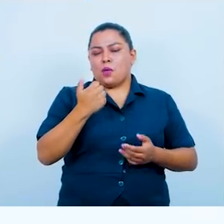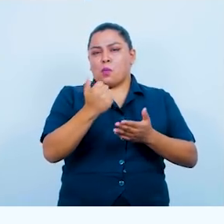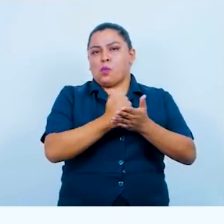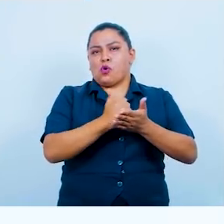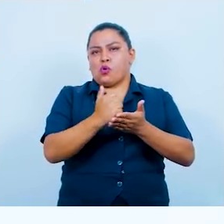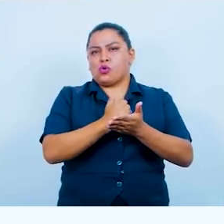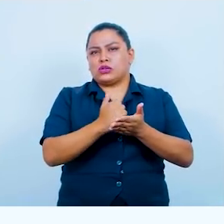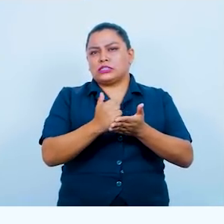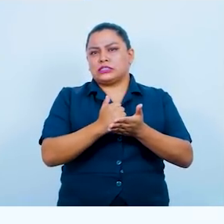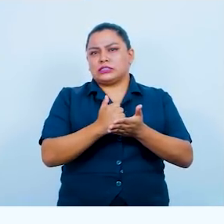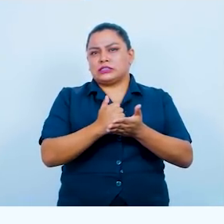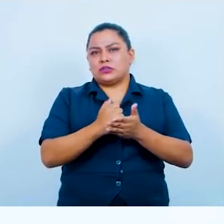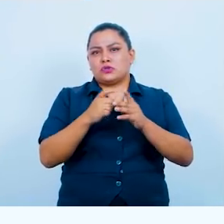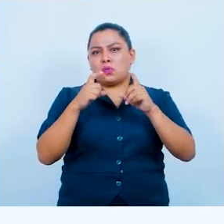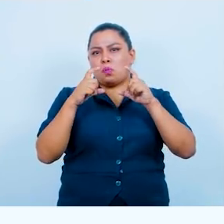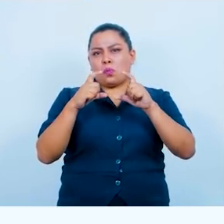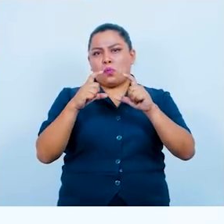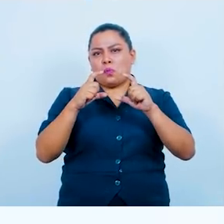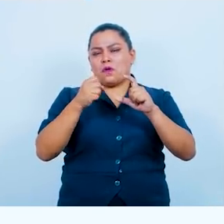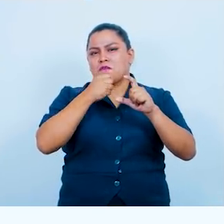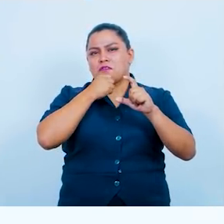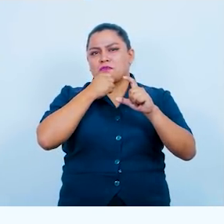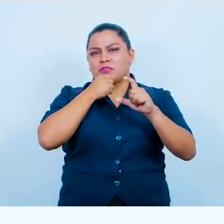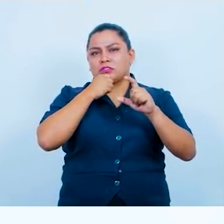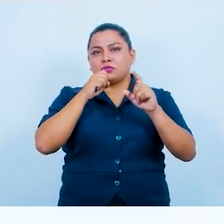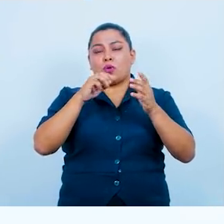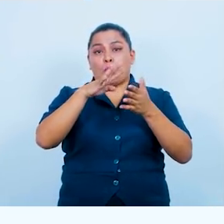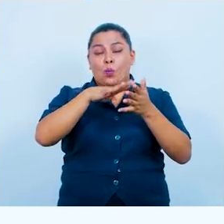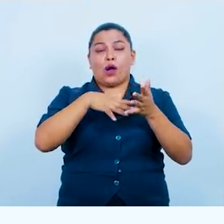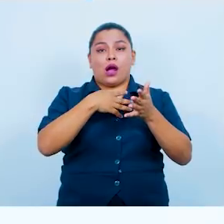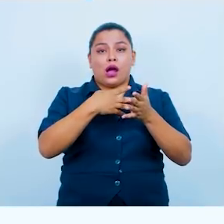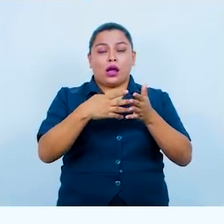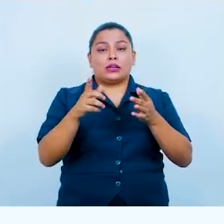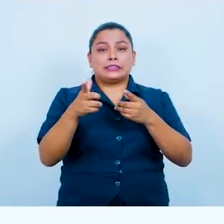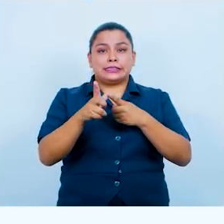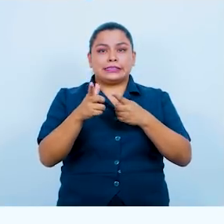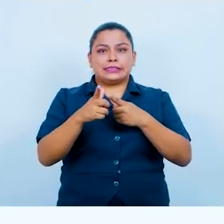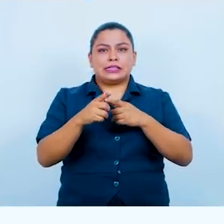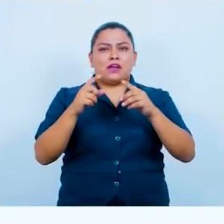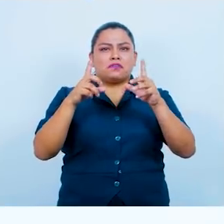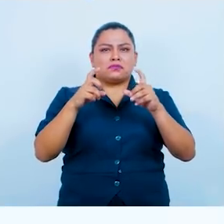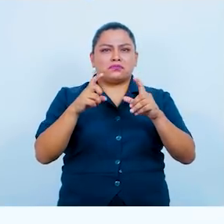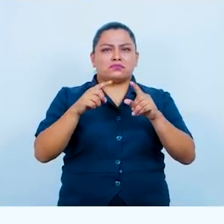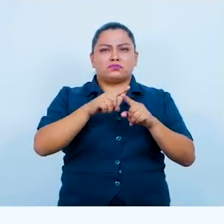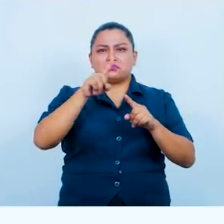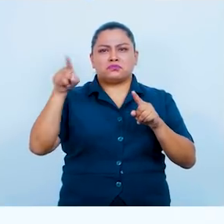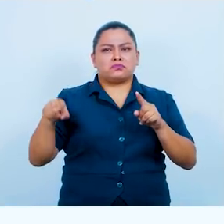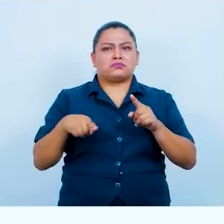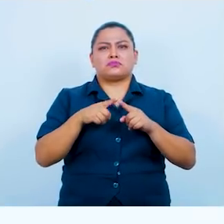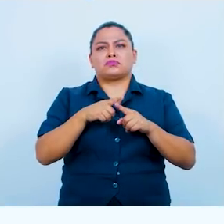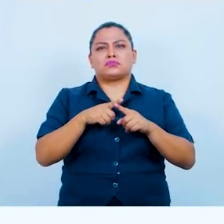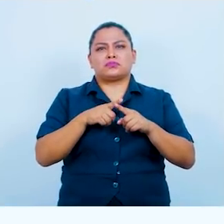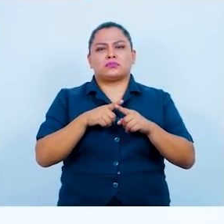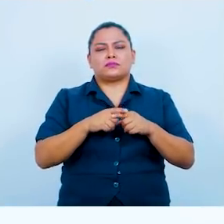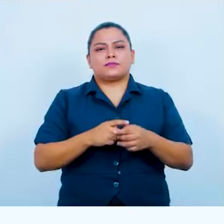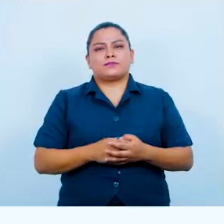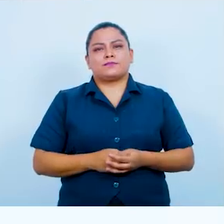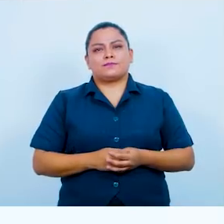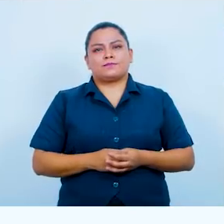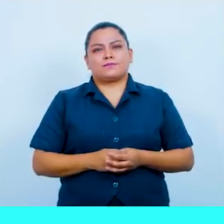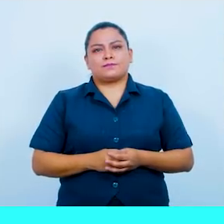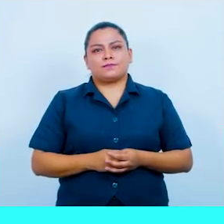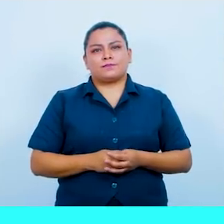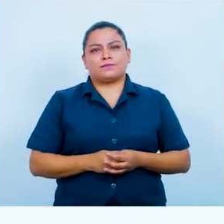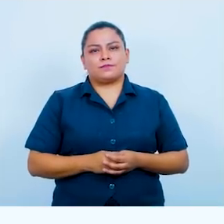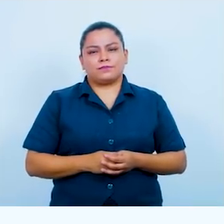borrador, notas adhesivas, cuadros de texto, imágenes, círculos y un puntero láser.